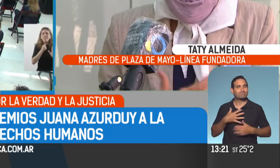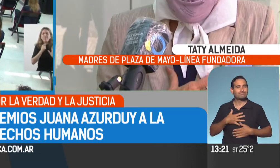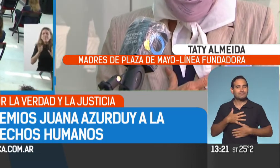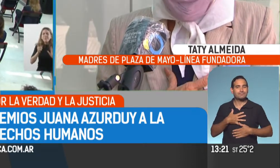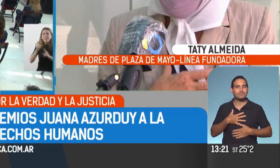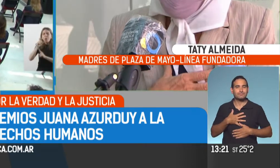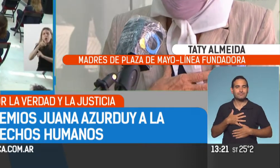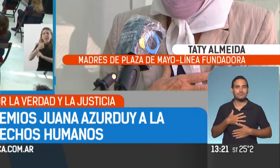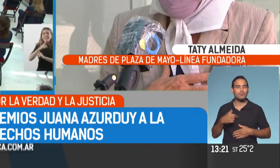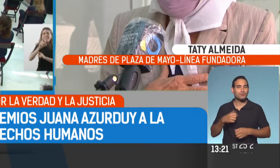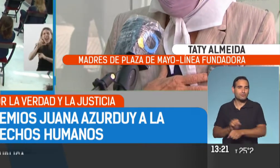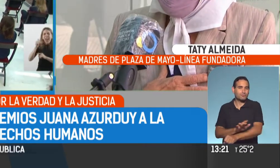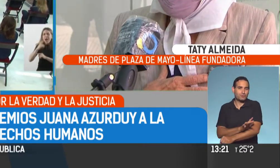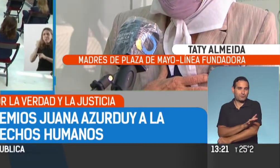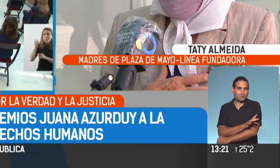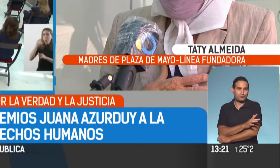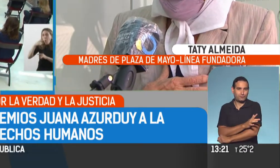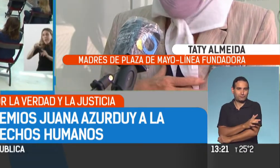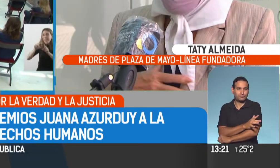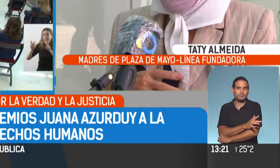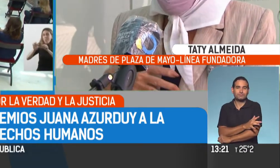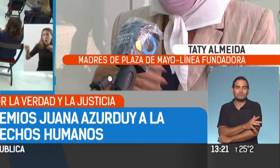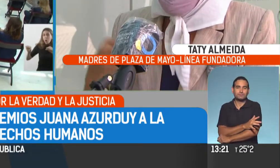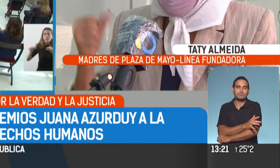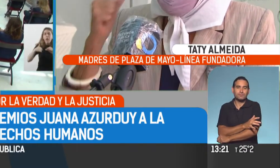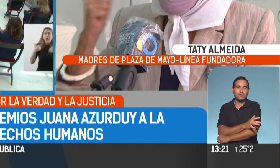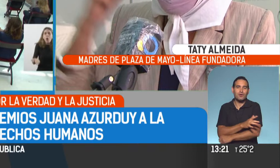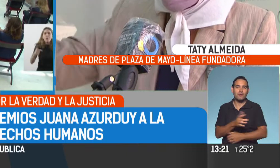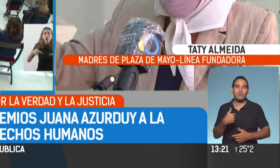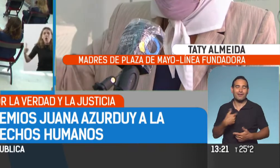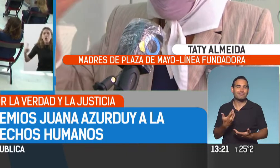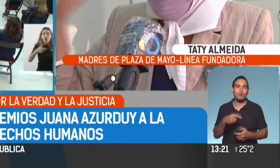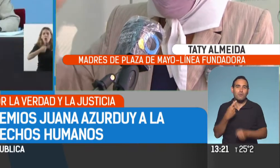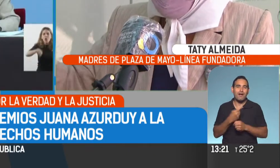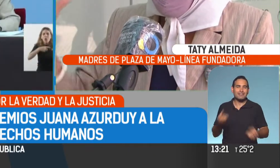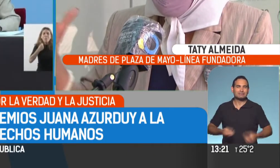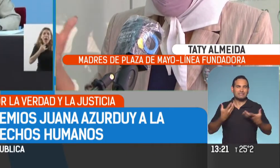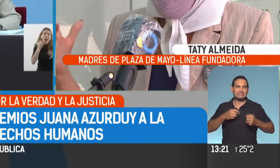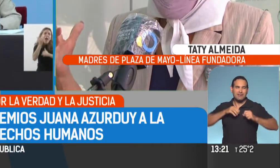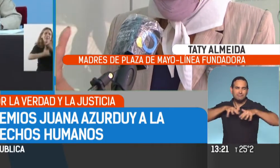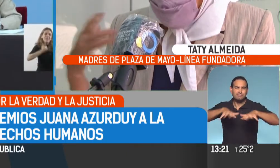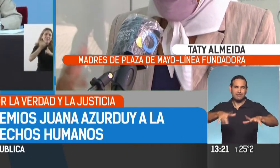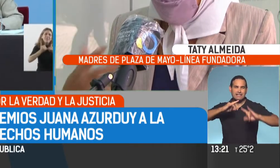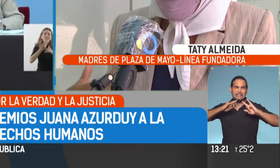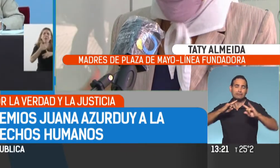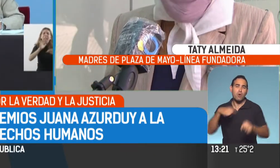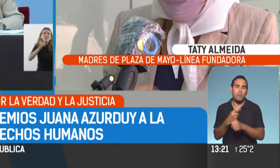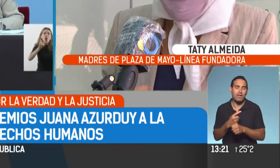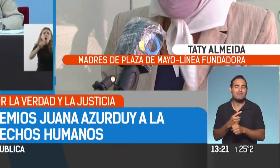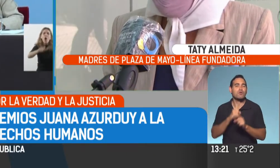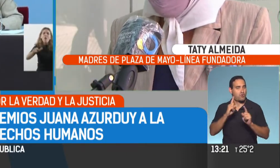me, no sé, me emociona mucho, porque no hemos podido hacer la catarsis de salir a gritar, pero